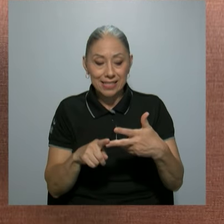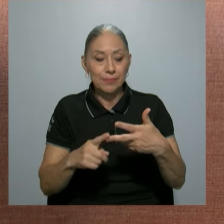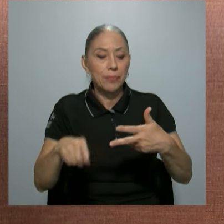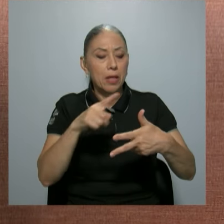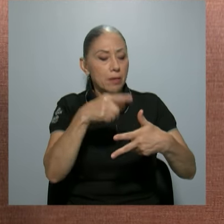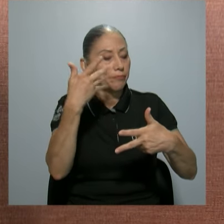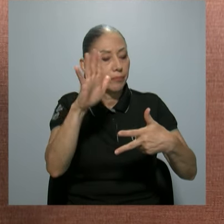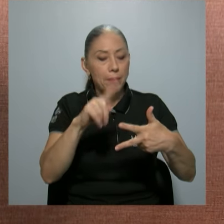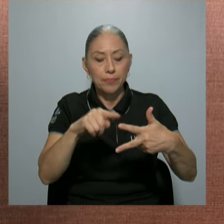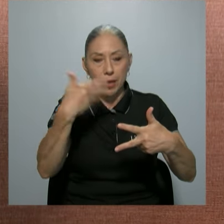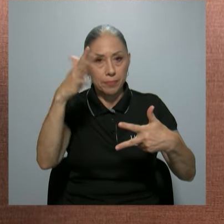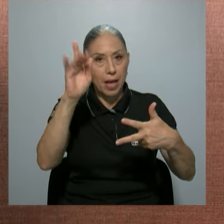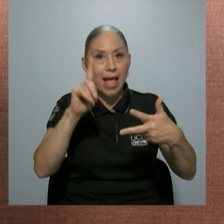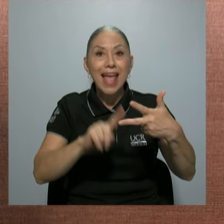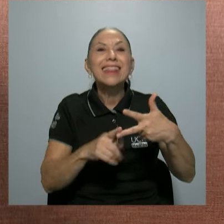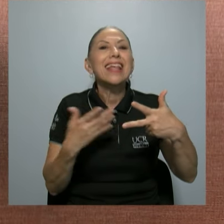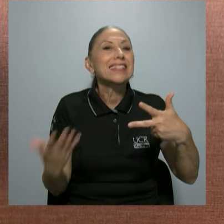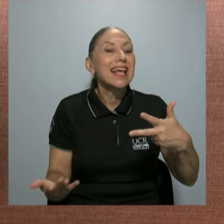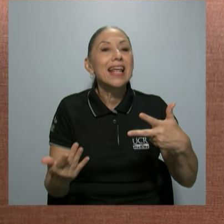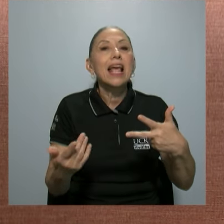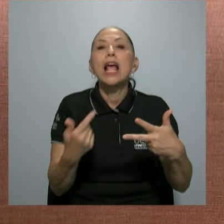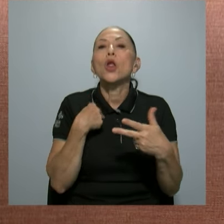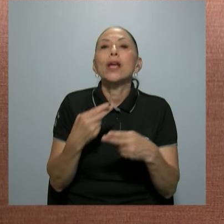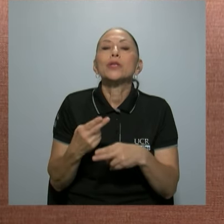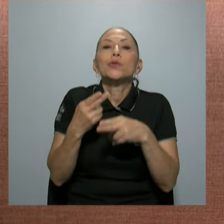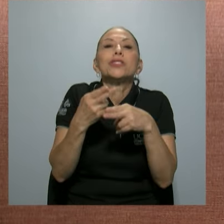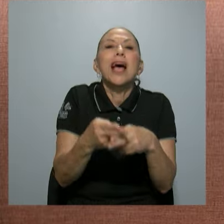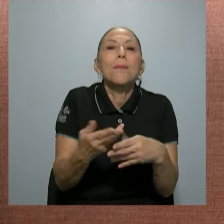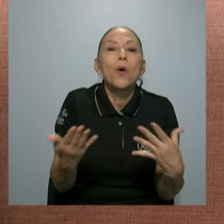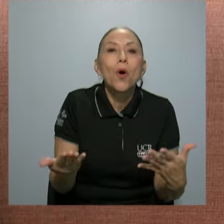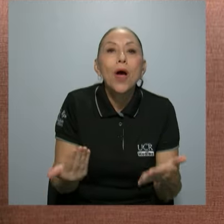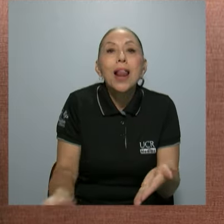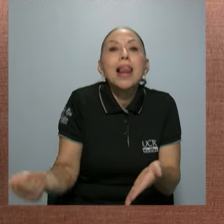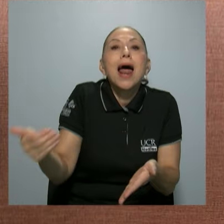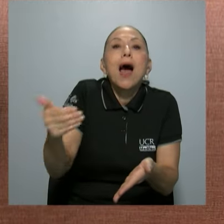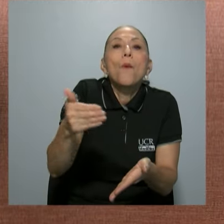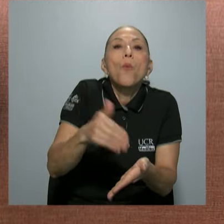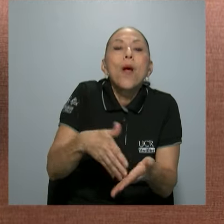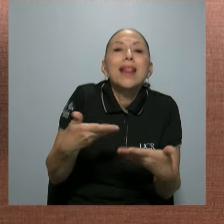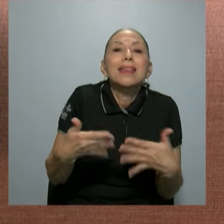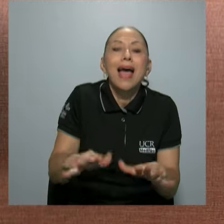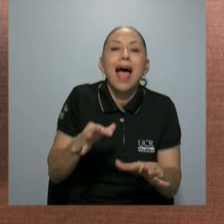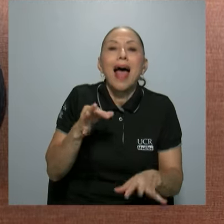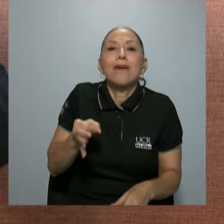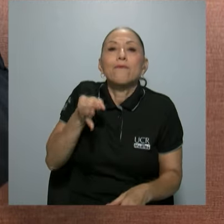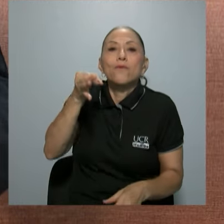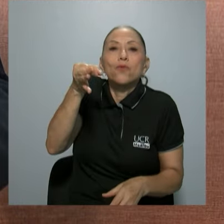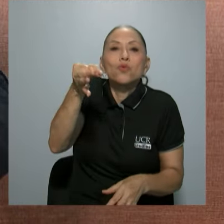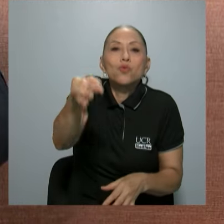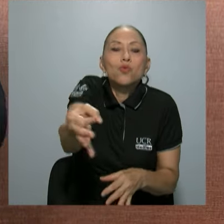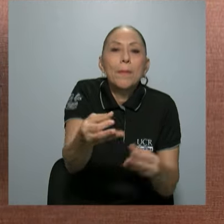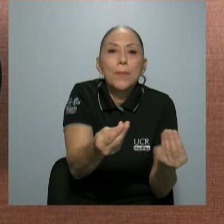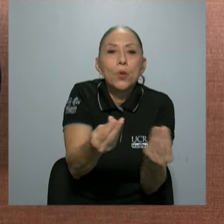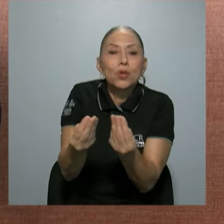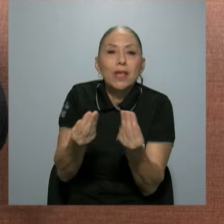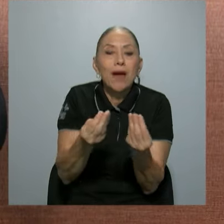es lo que yo llamo la vuelta a la cultura productiva. Con temas como, por